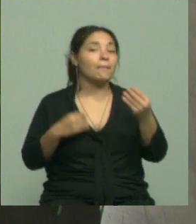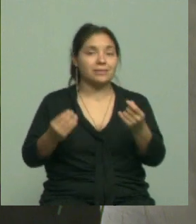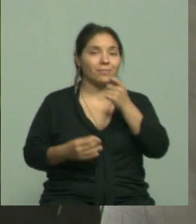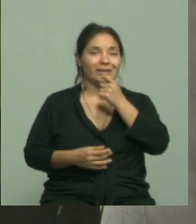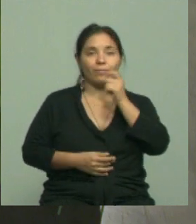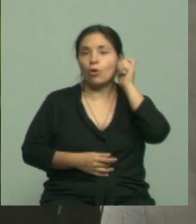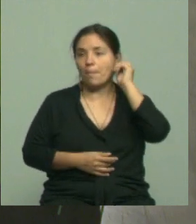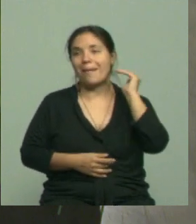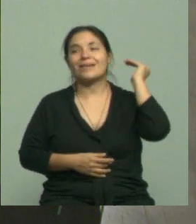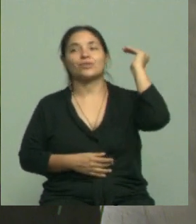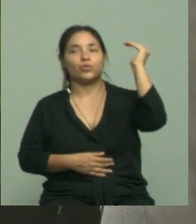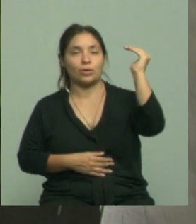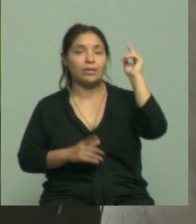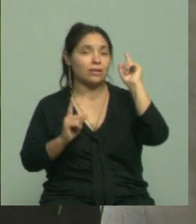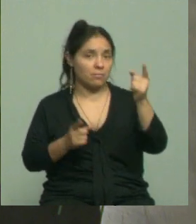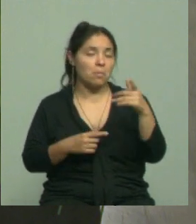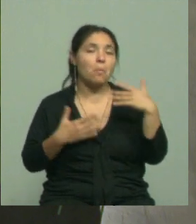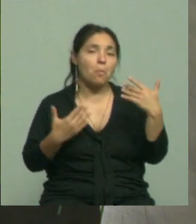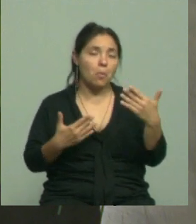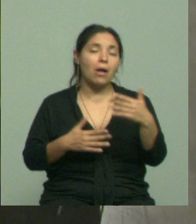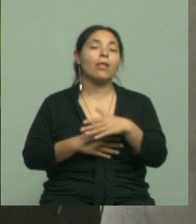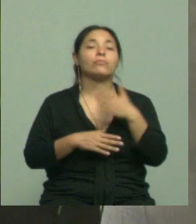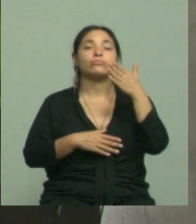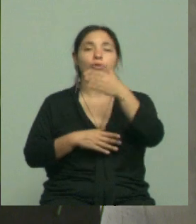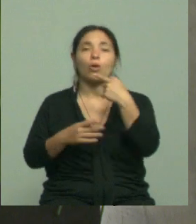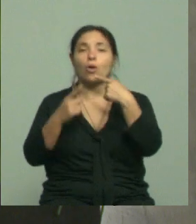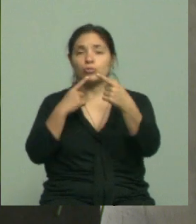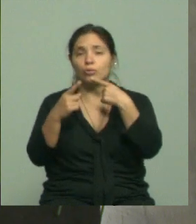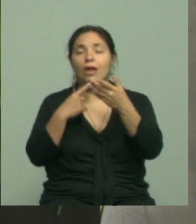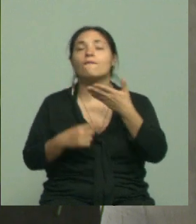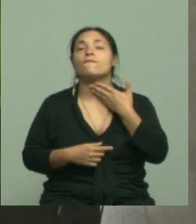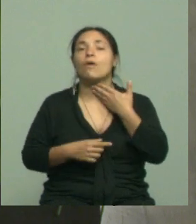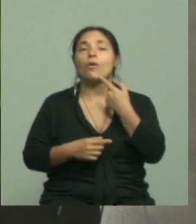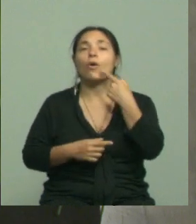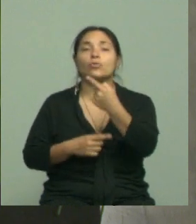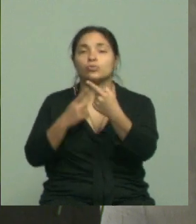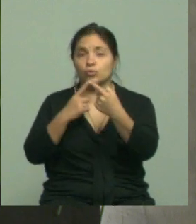hacemos mayores? ¿Podemos presentar algún tipo de problema con las cuerdas vocales?